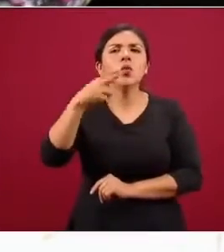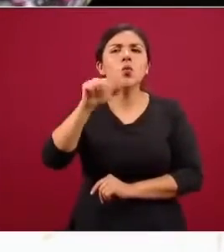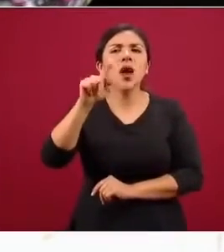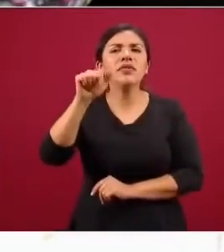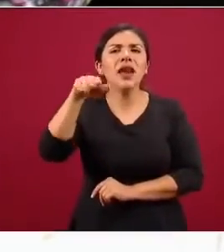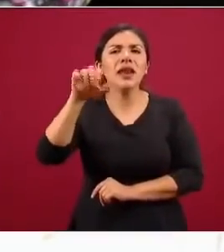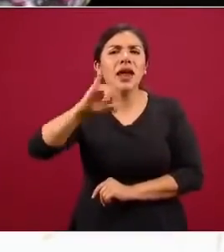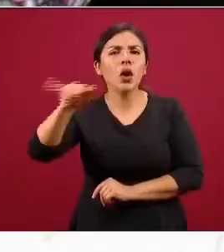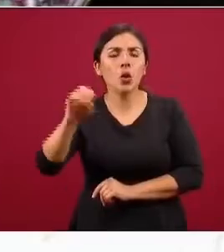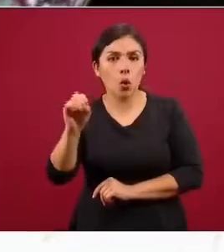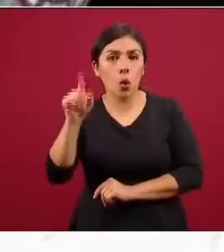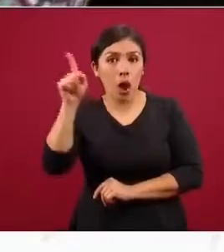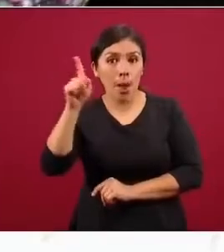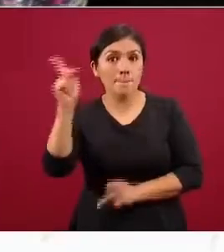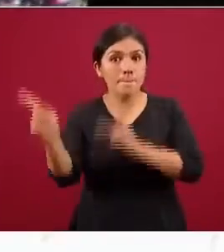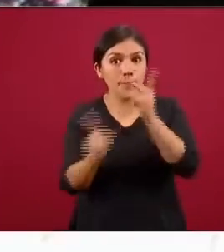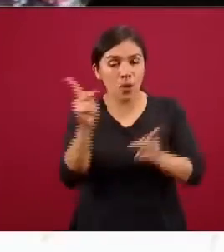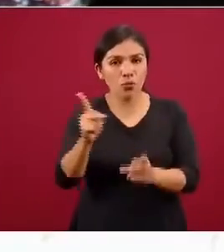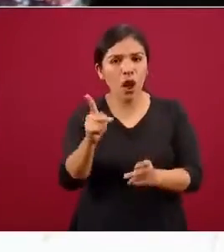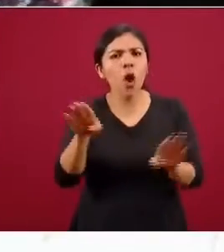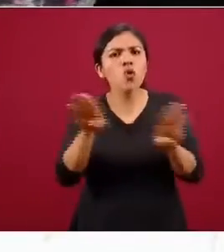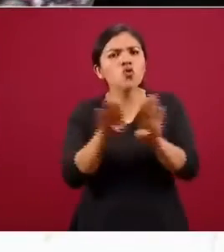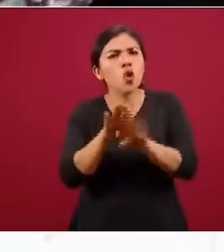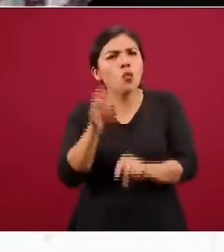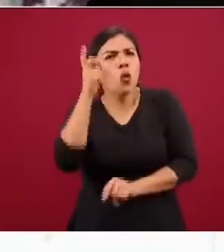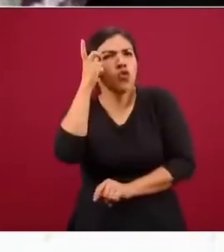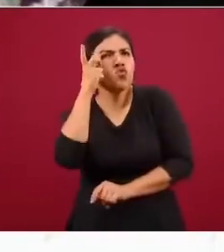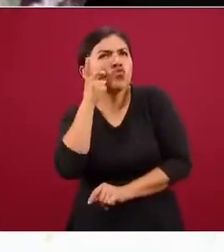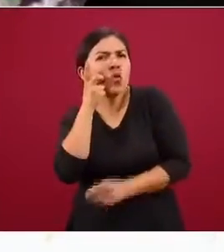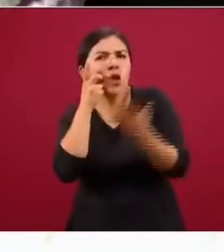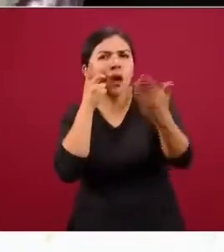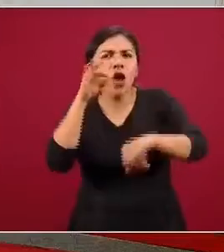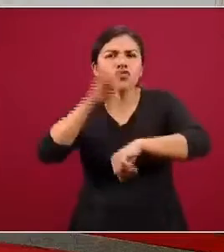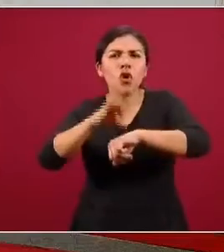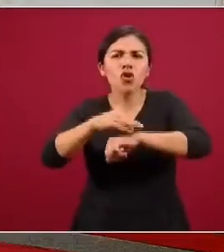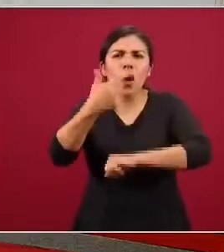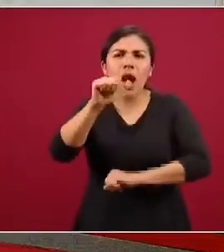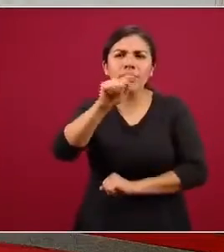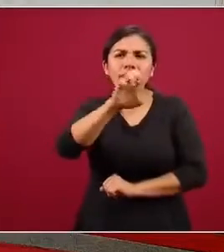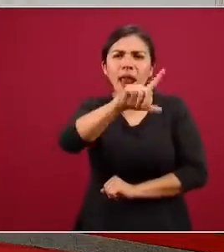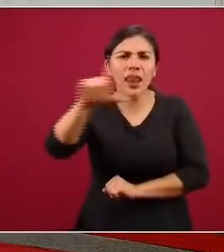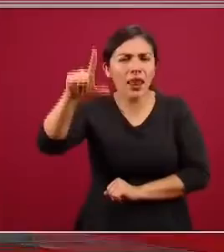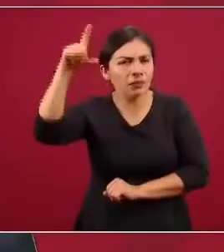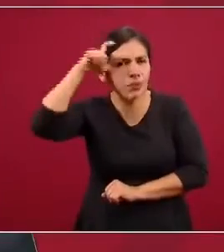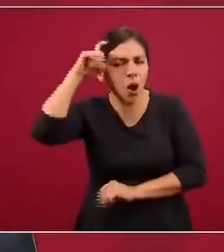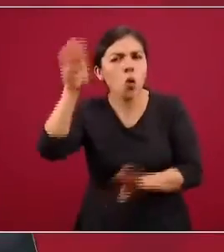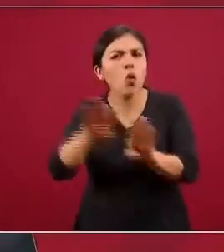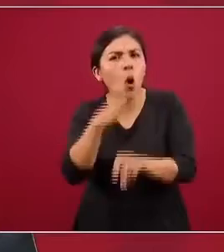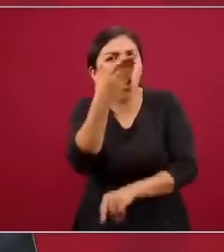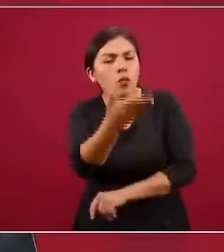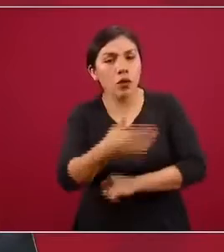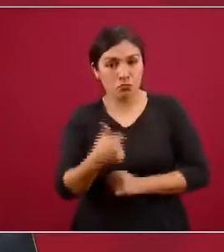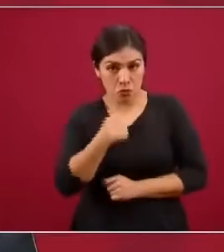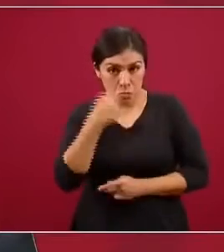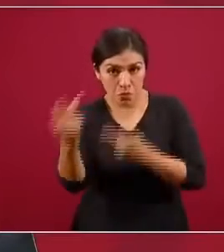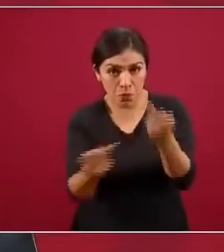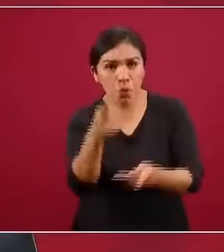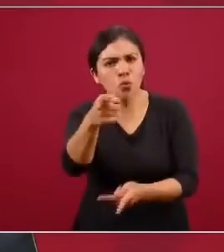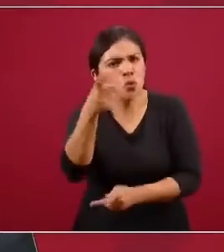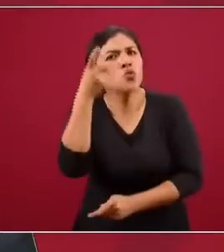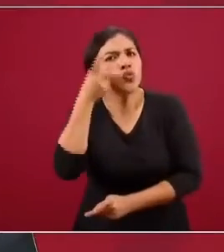durmiendo el doctor Gatell? Le pregunto: ¿cómo está durmiendo? ¿Cómo estoy durmiendo yo? Pues pocas horas, pero